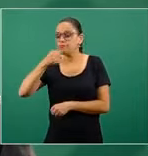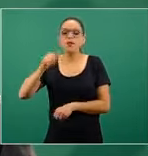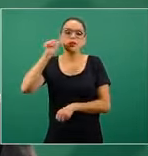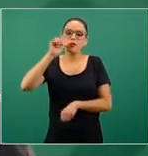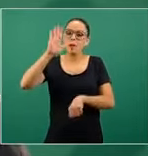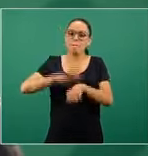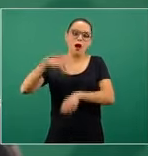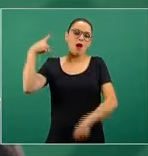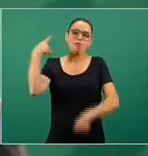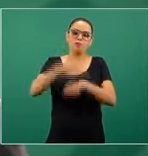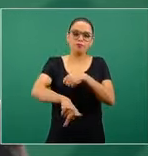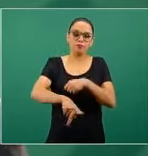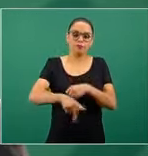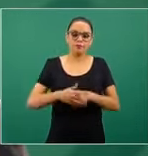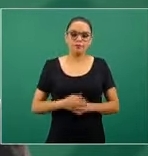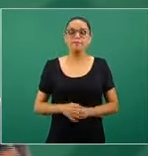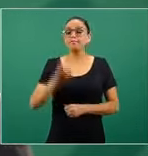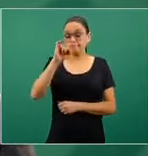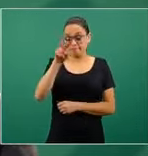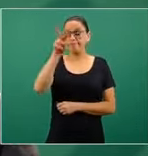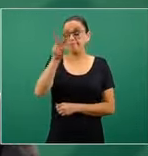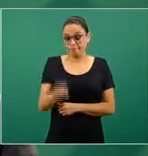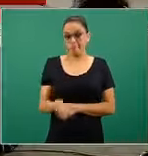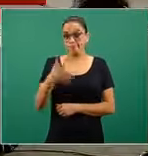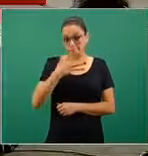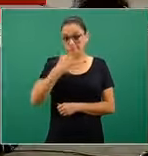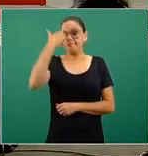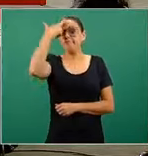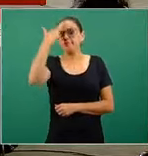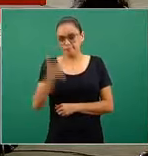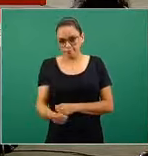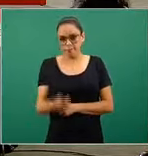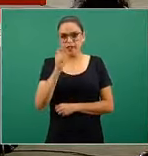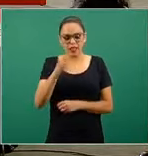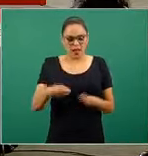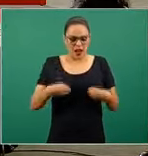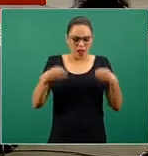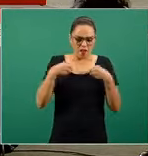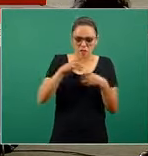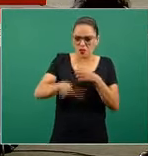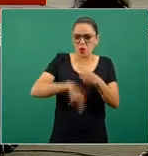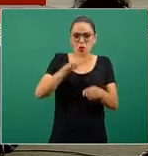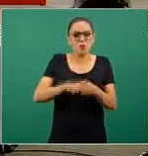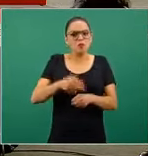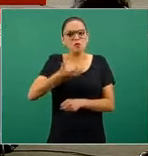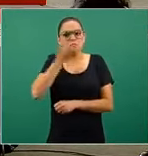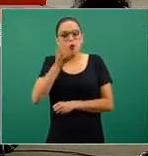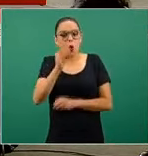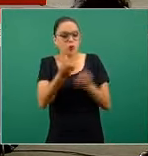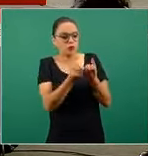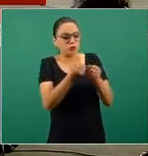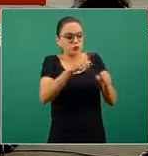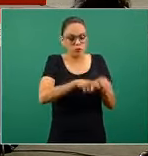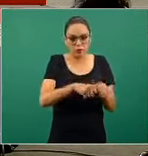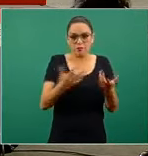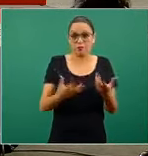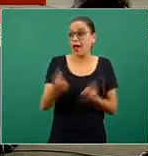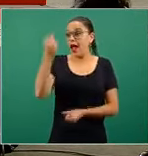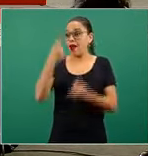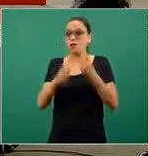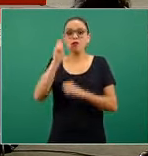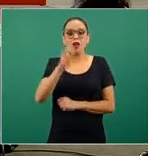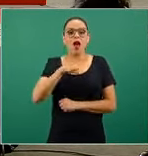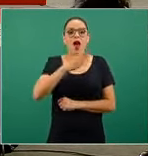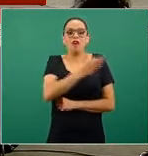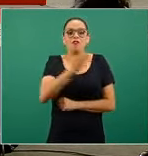menciona, estas condiciones de la vida normal y de la vida social, que son variables, algunas son calendarizadas por eventos